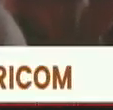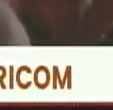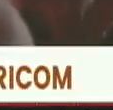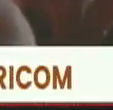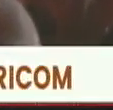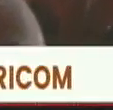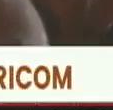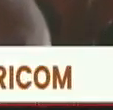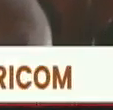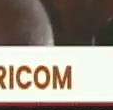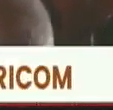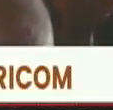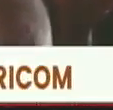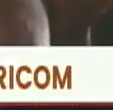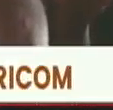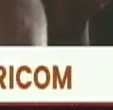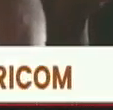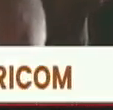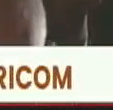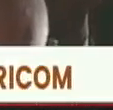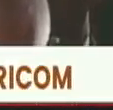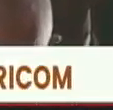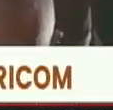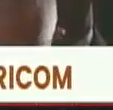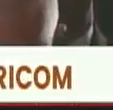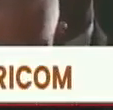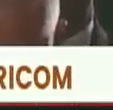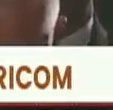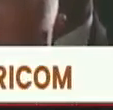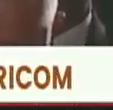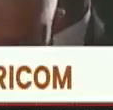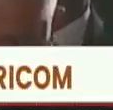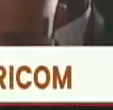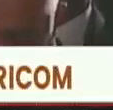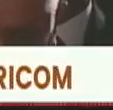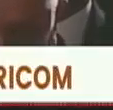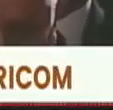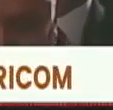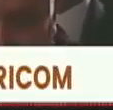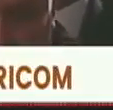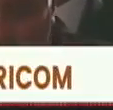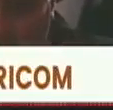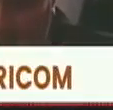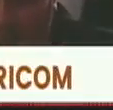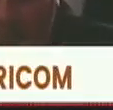Tenemos que tener conexiones con él el hogar